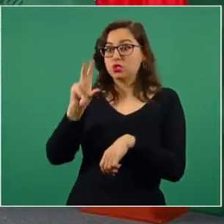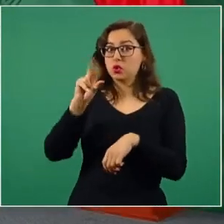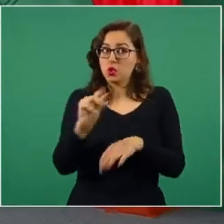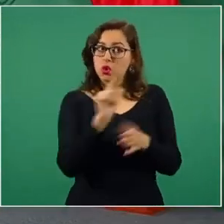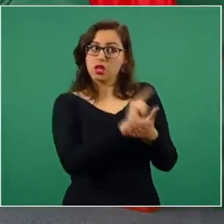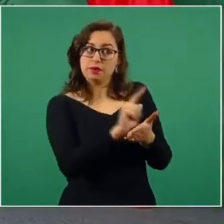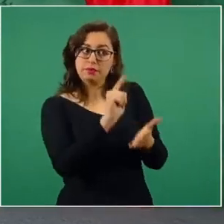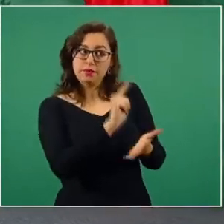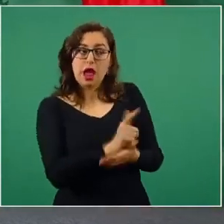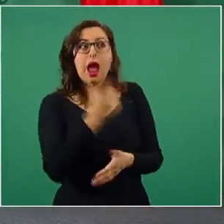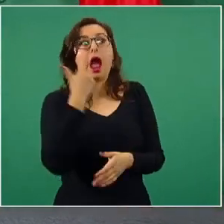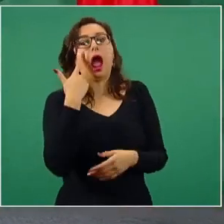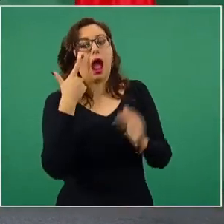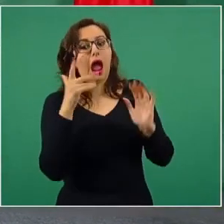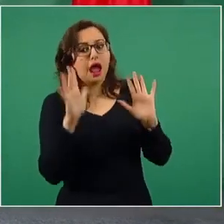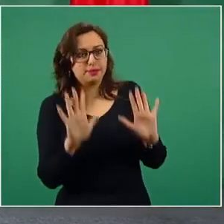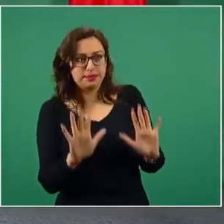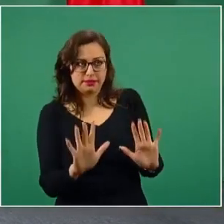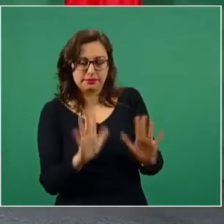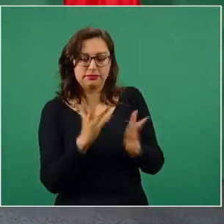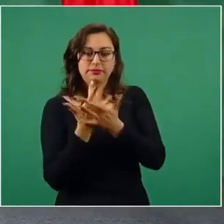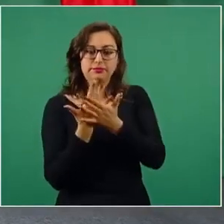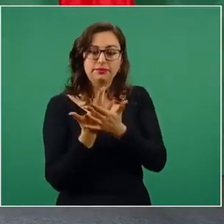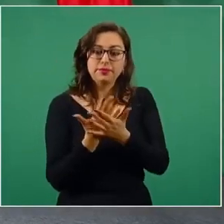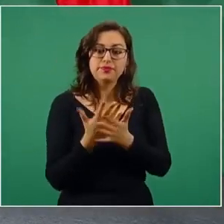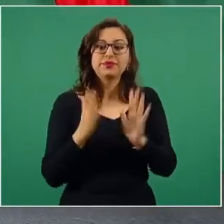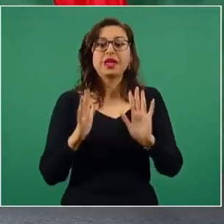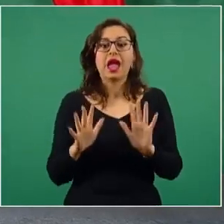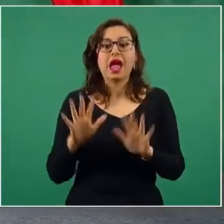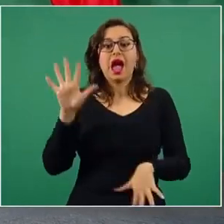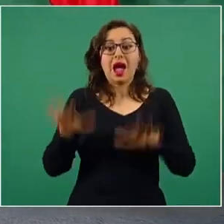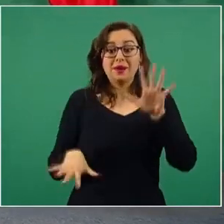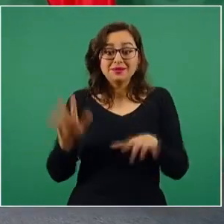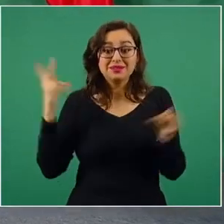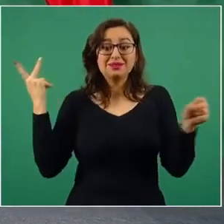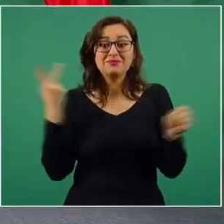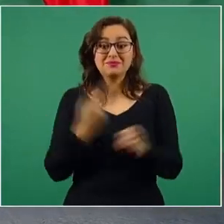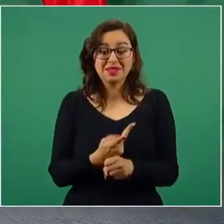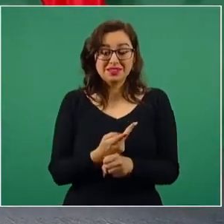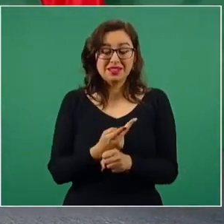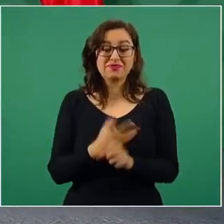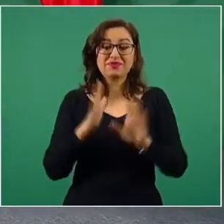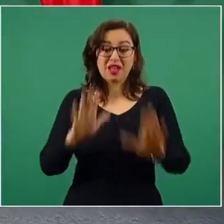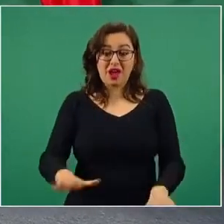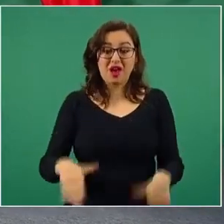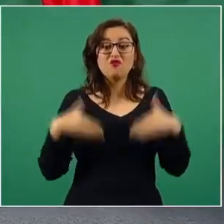eso a veces ahí están las pintas.